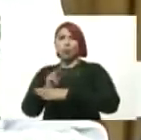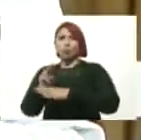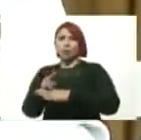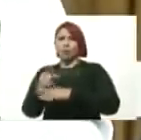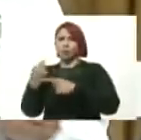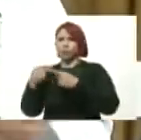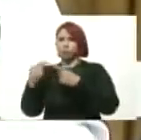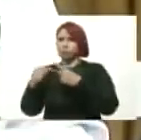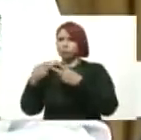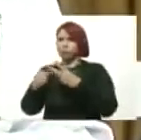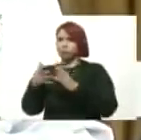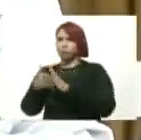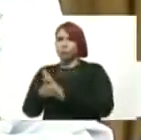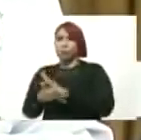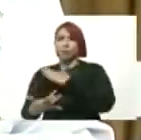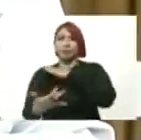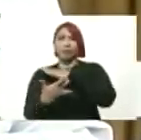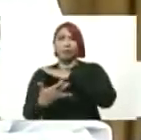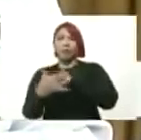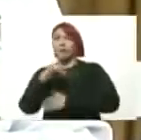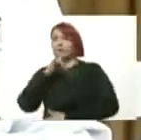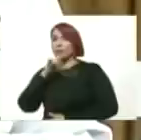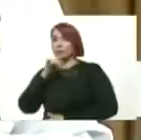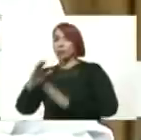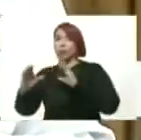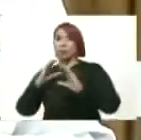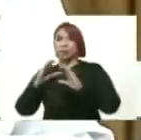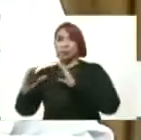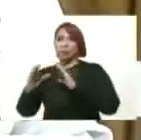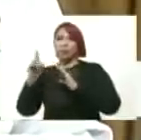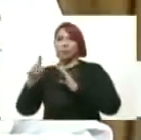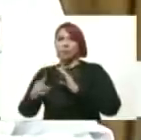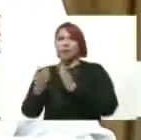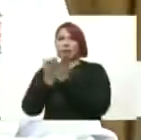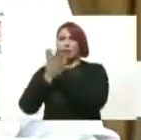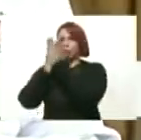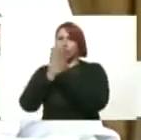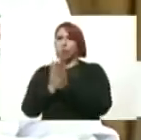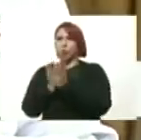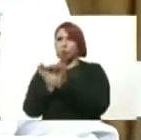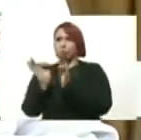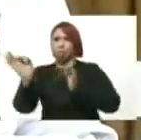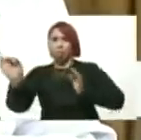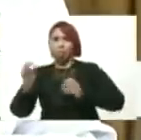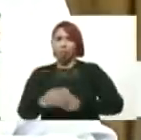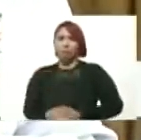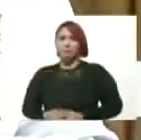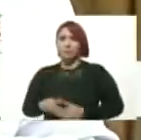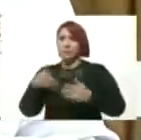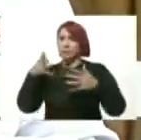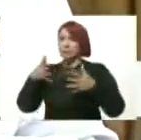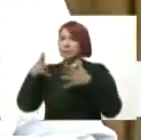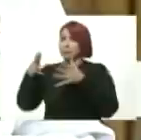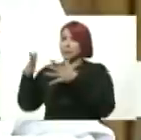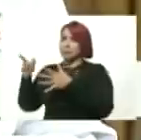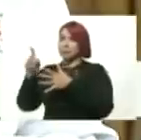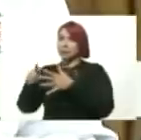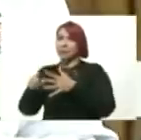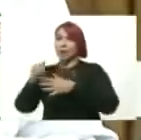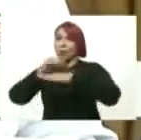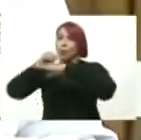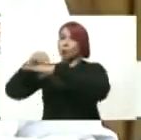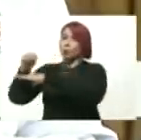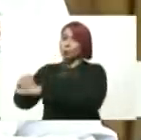herramienta de la tecnología información comunicación estudios a distancia formación a distancia para las consultas de casos difíciles